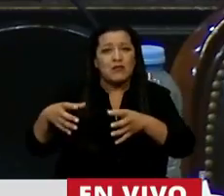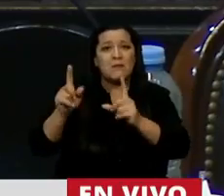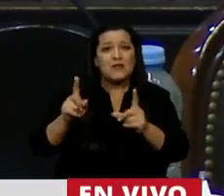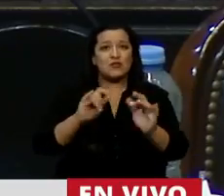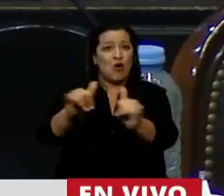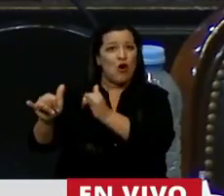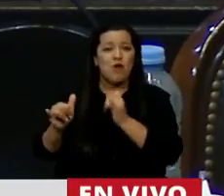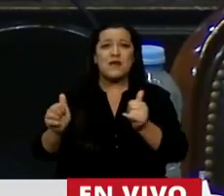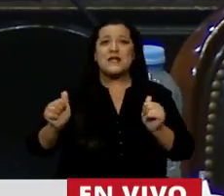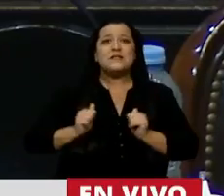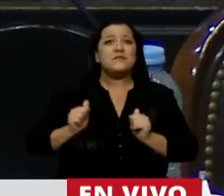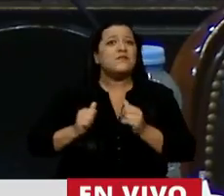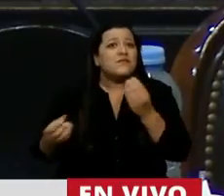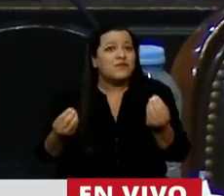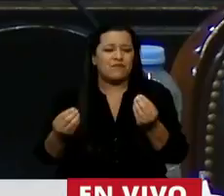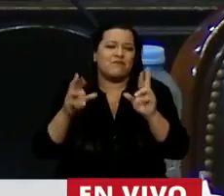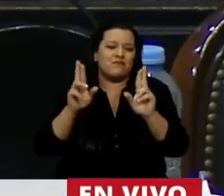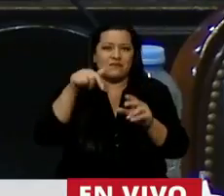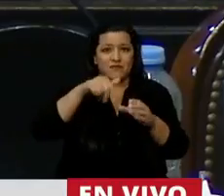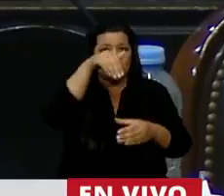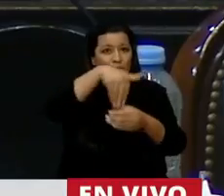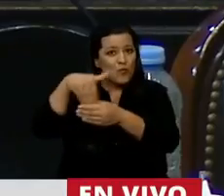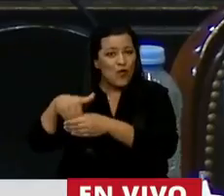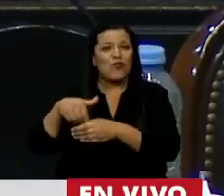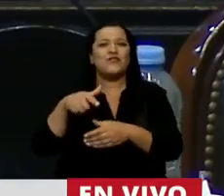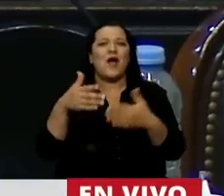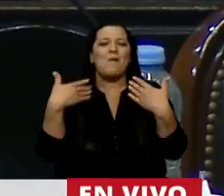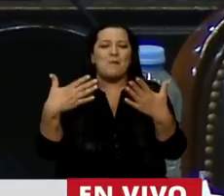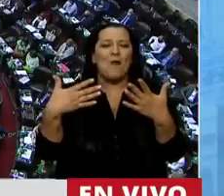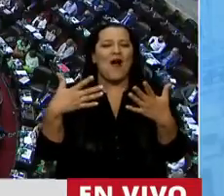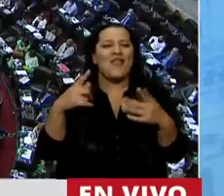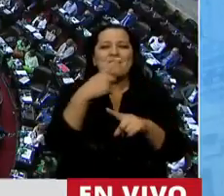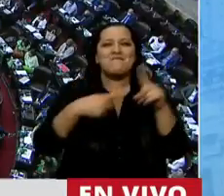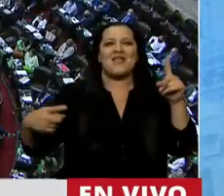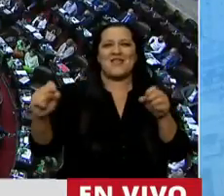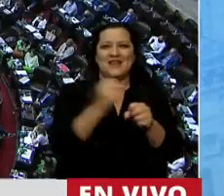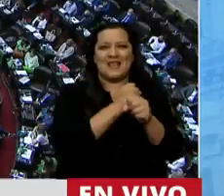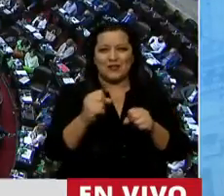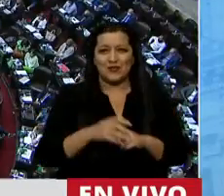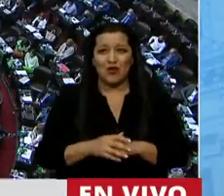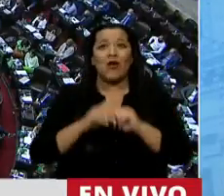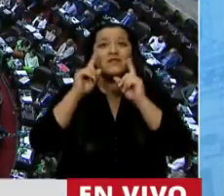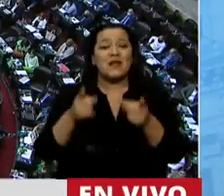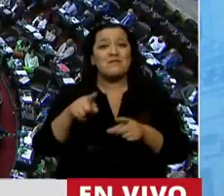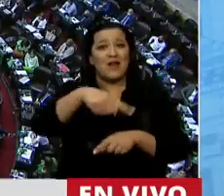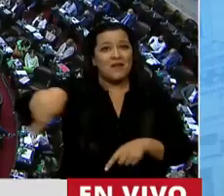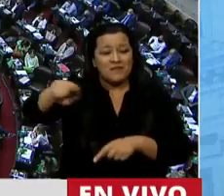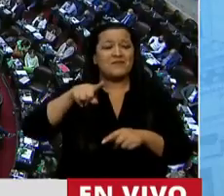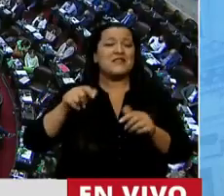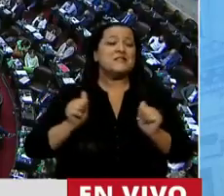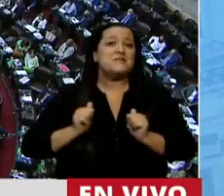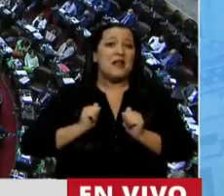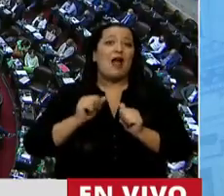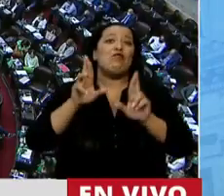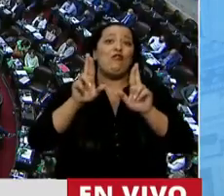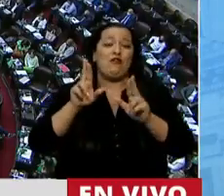que al final de esta votación puedan llevarse esta media sanción y están esperando que antes de fin de año